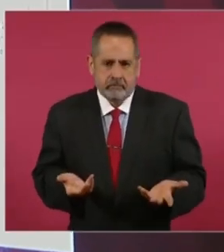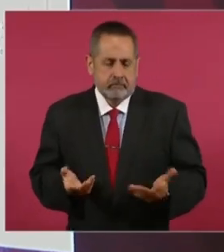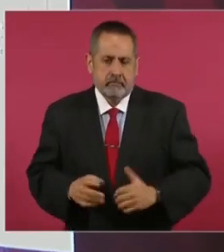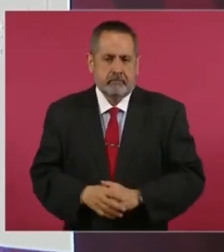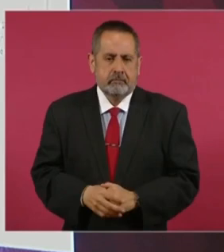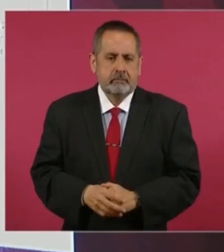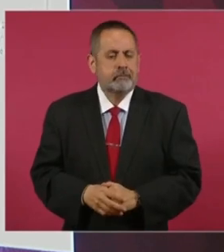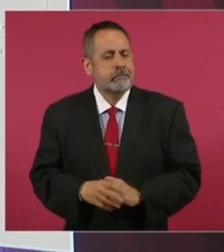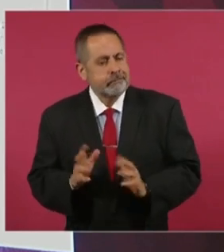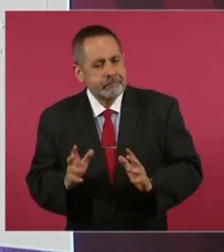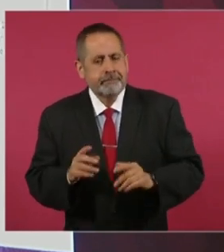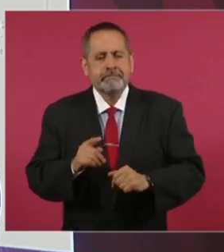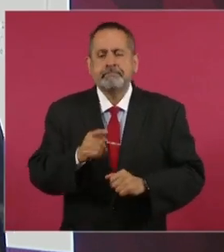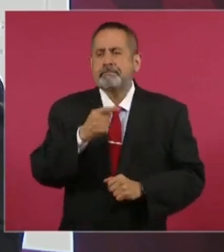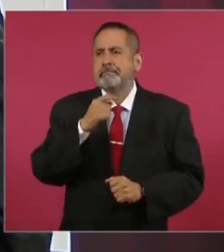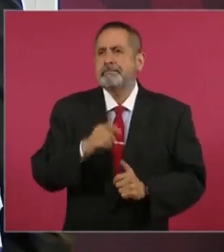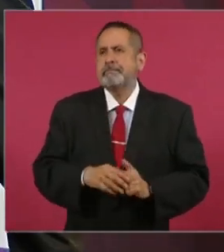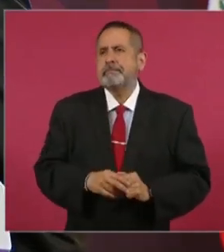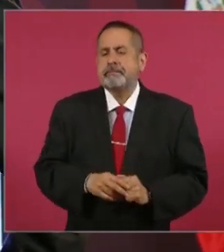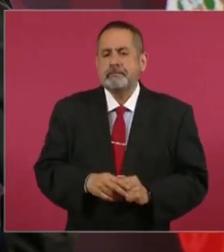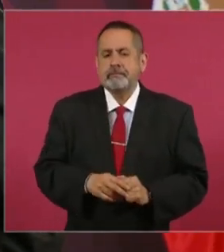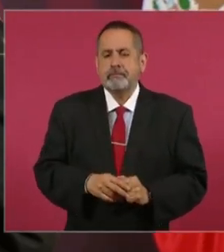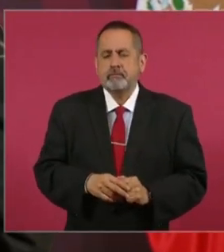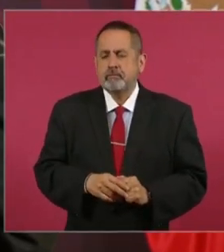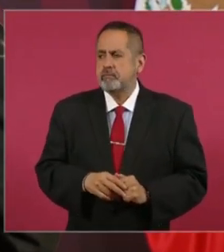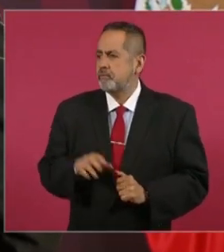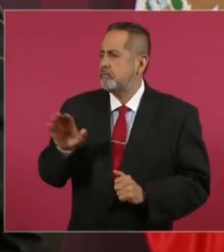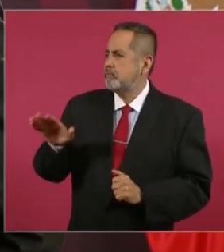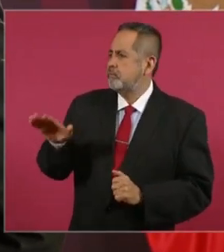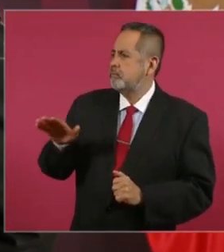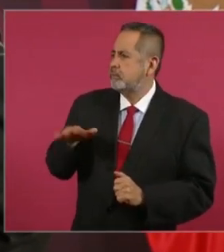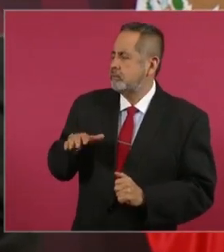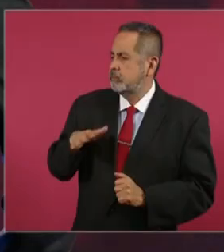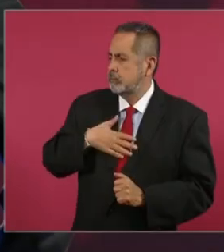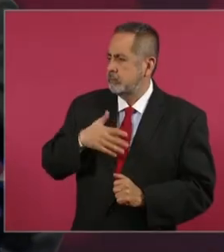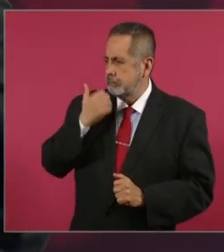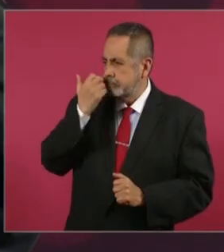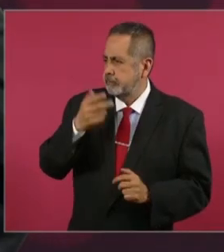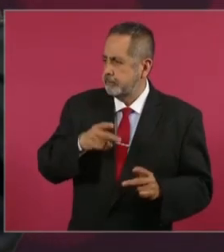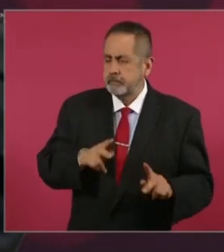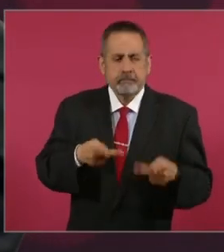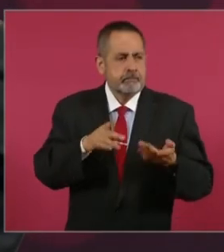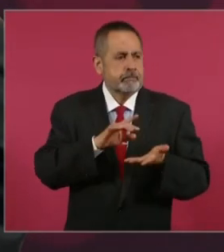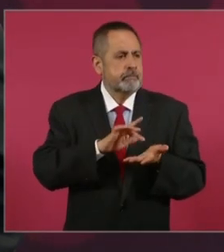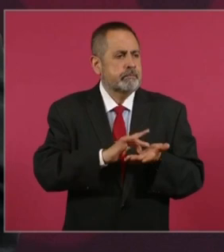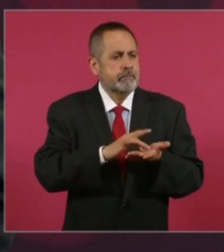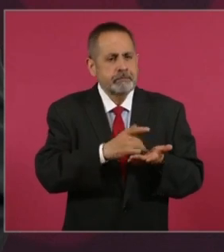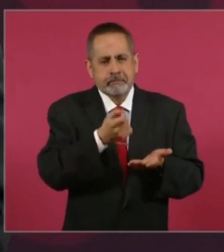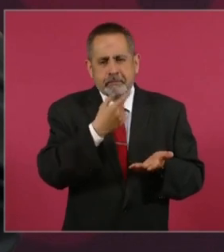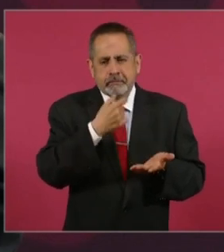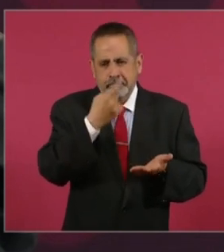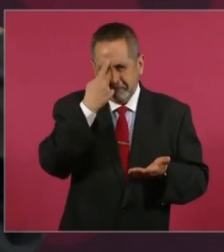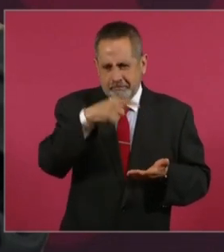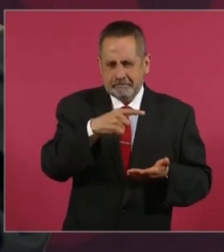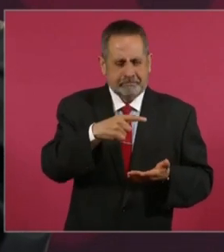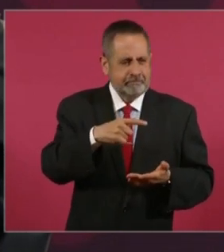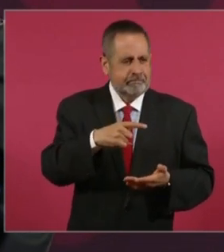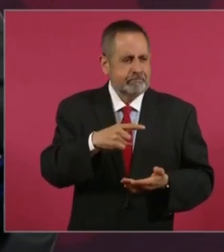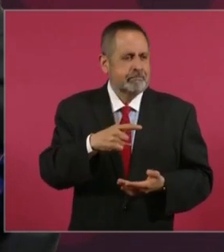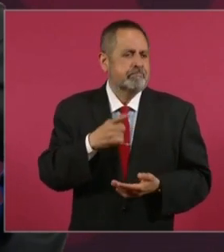vender píldoras para la virilidad,